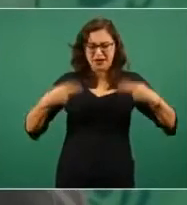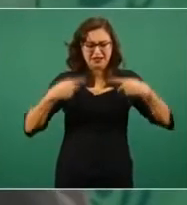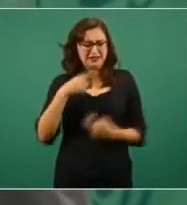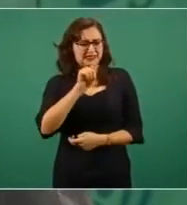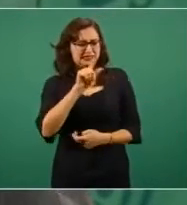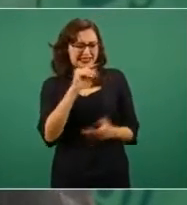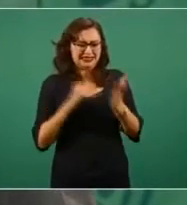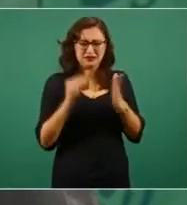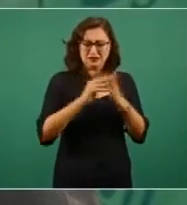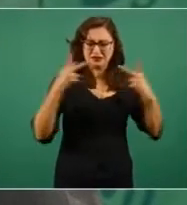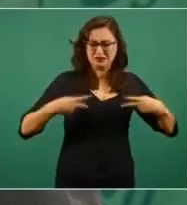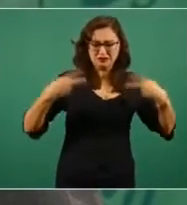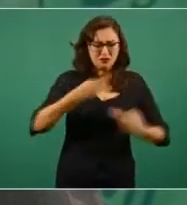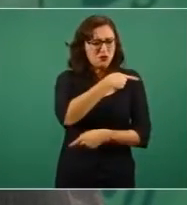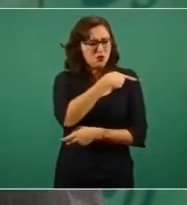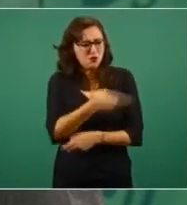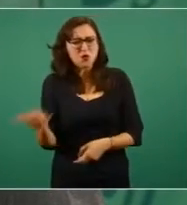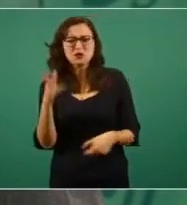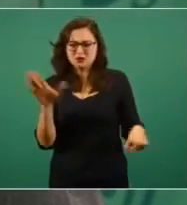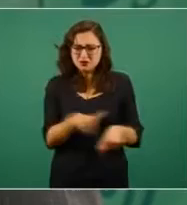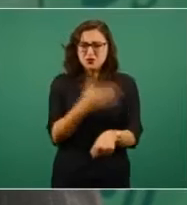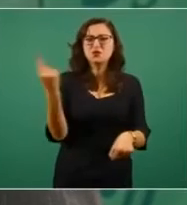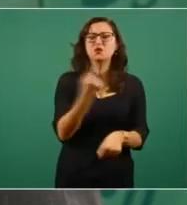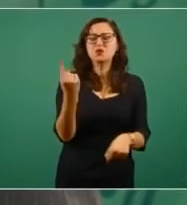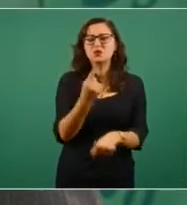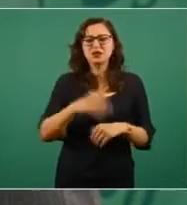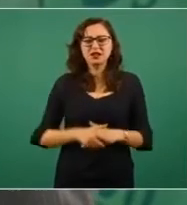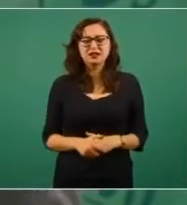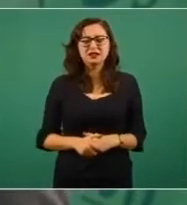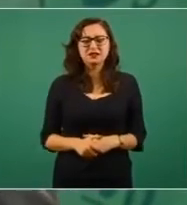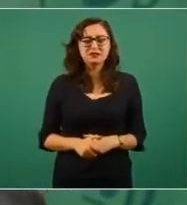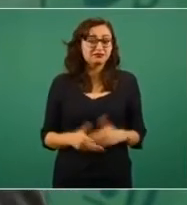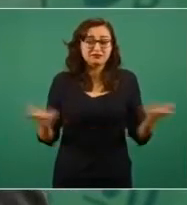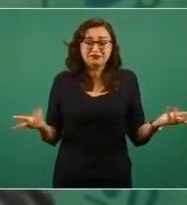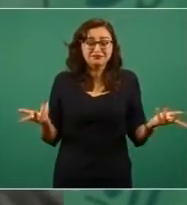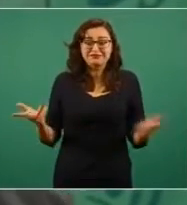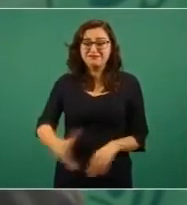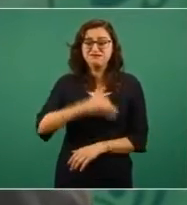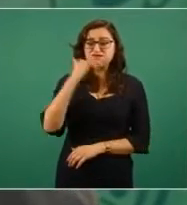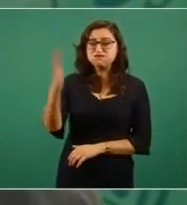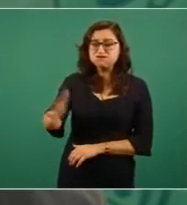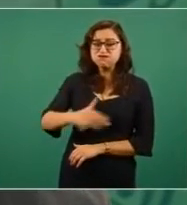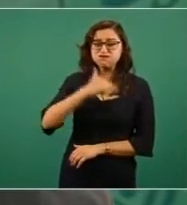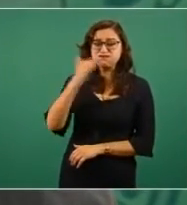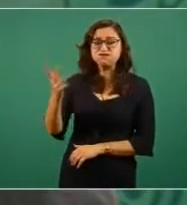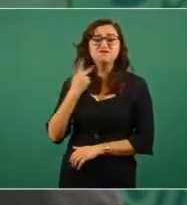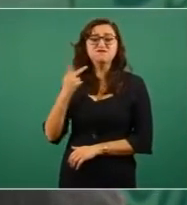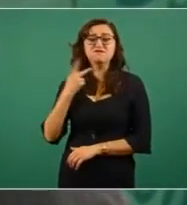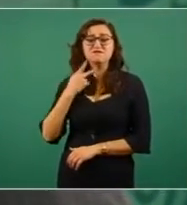pobreza? La respuesta es la corrupción.